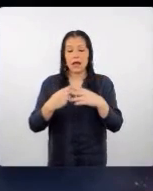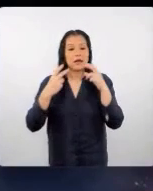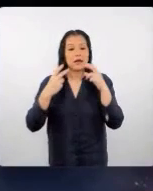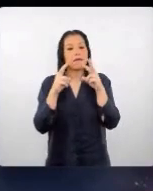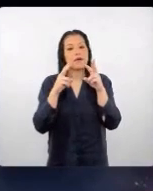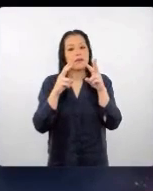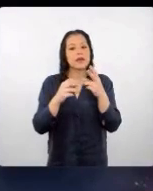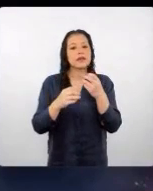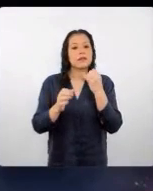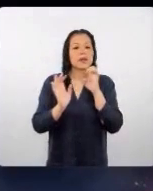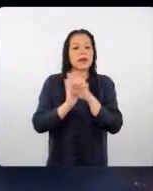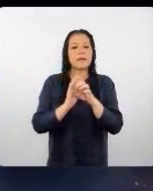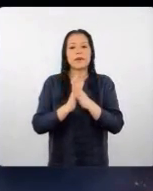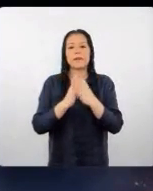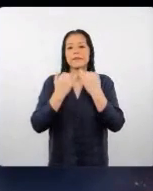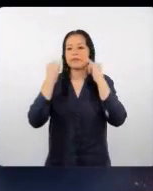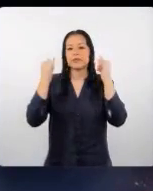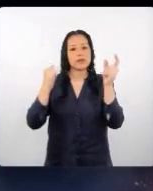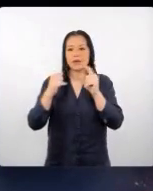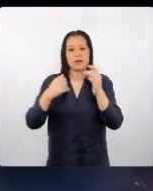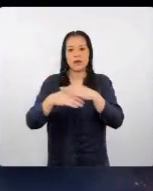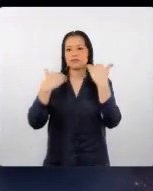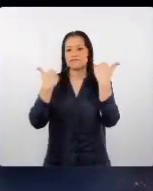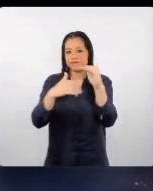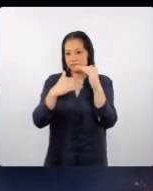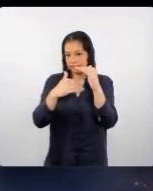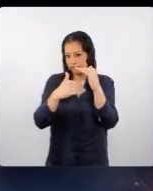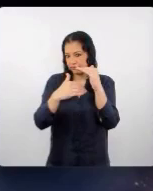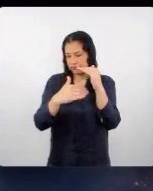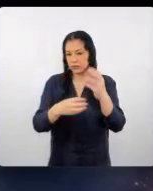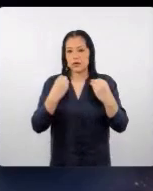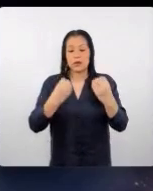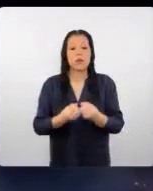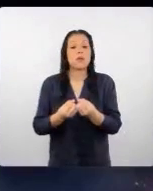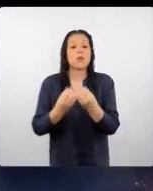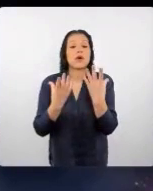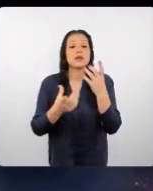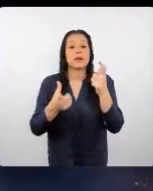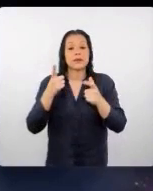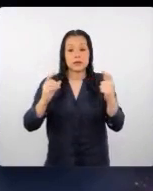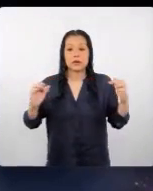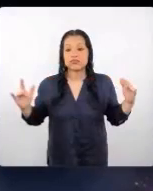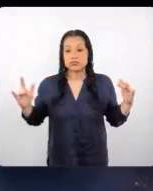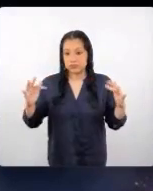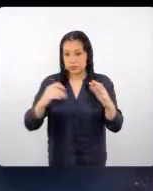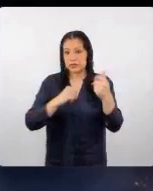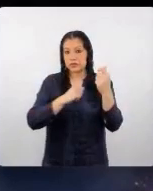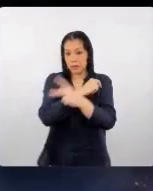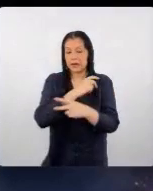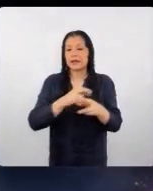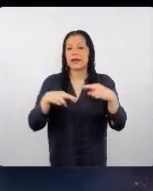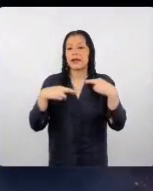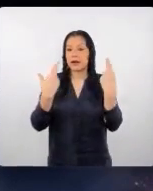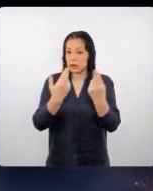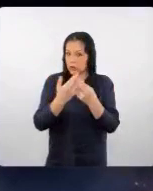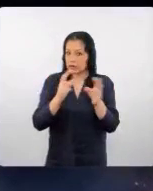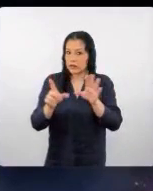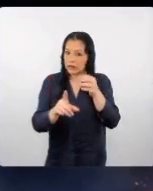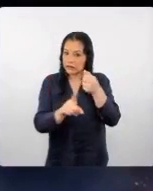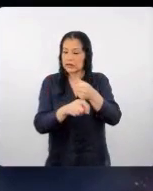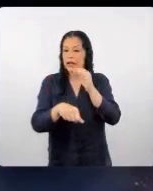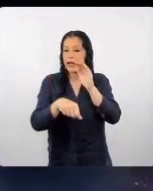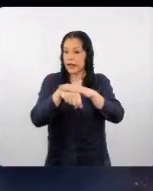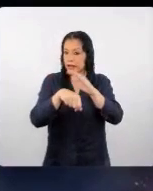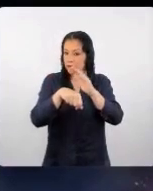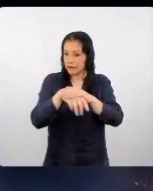viendo que, por ejemplo, el lenguaje ya no es una barrera, considerando el número importante de migrantes, que las reuniones se desenvuelven en el idioma